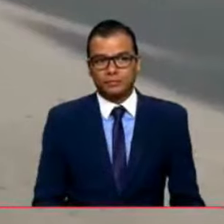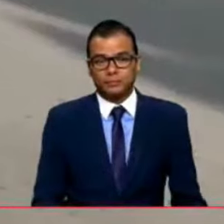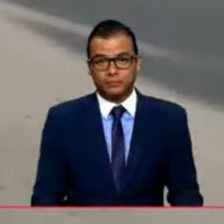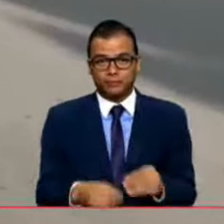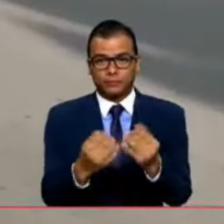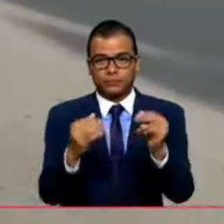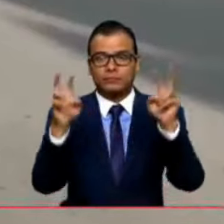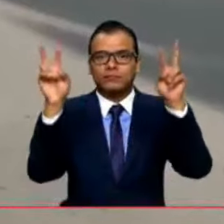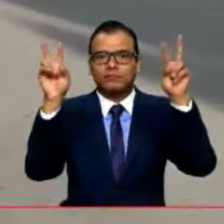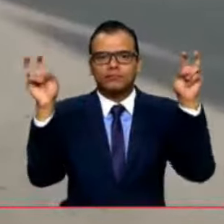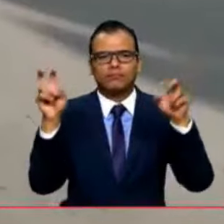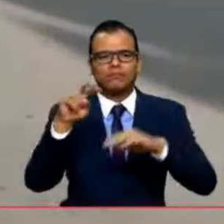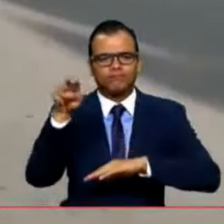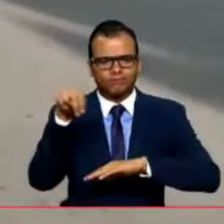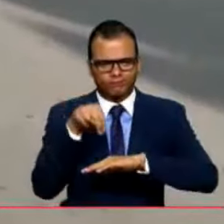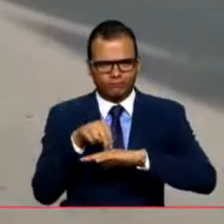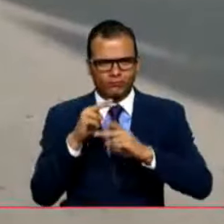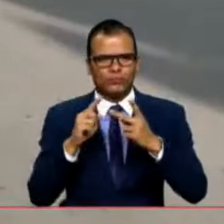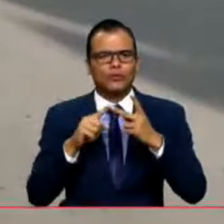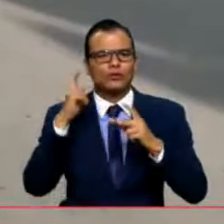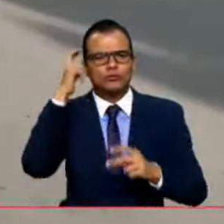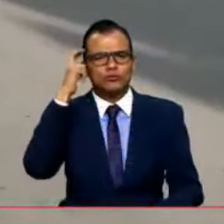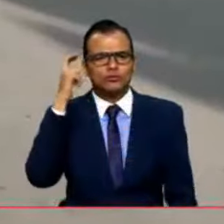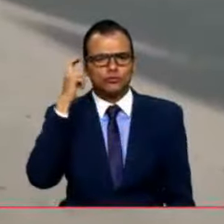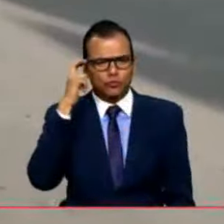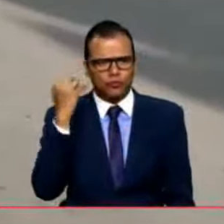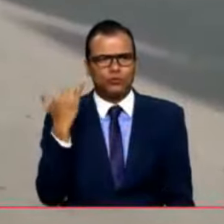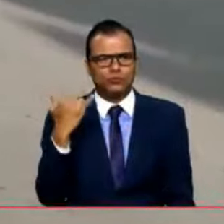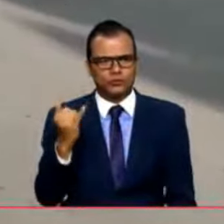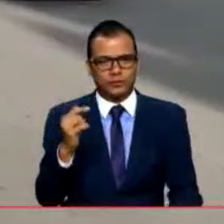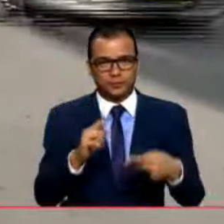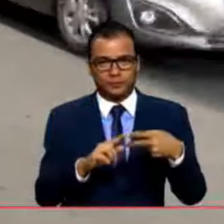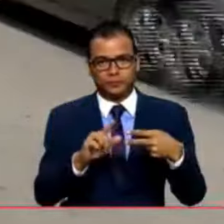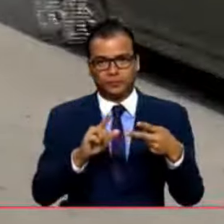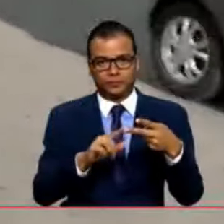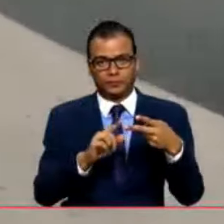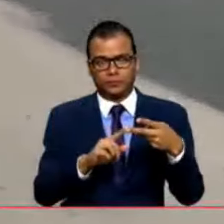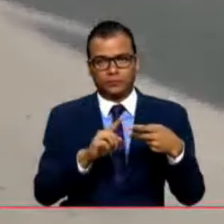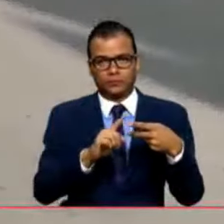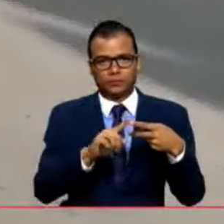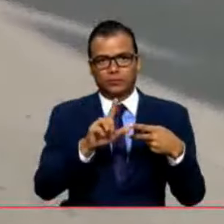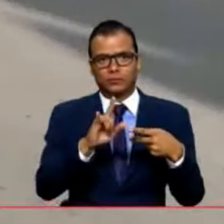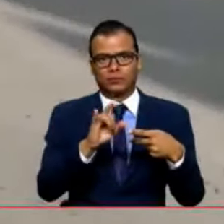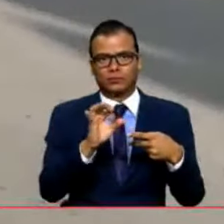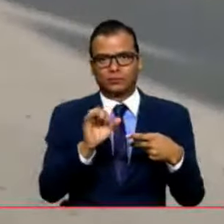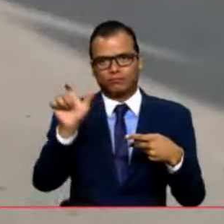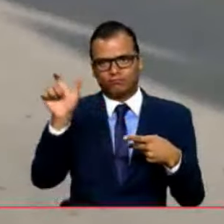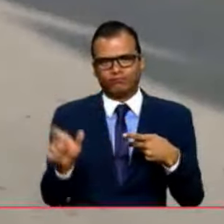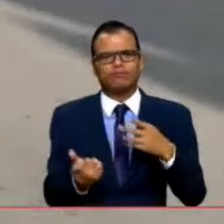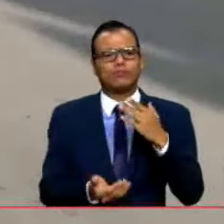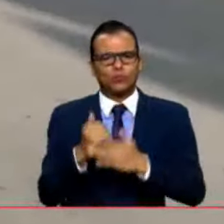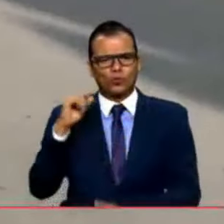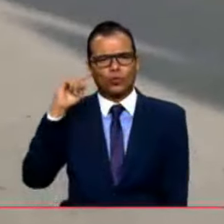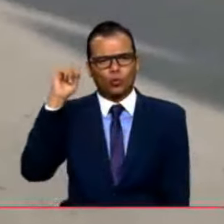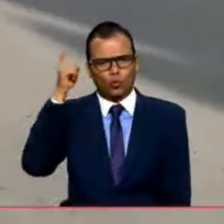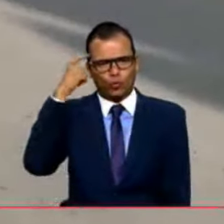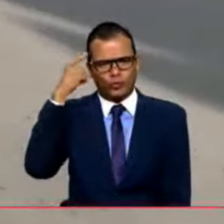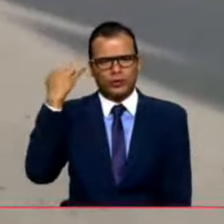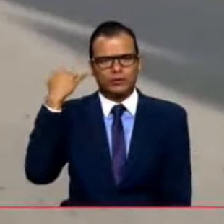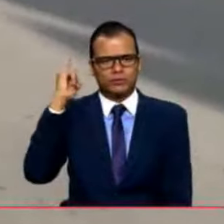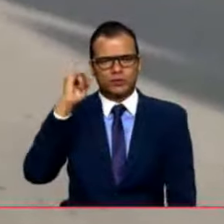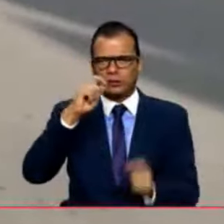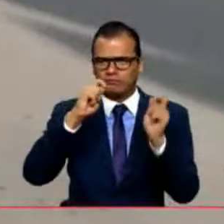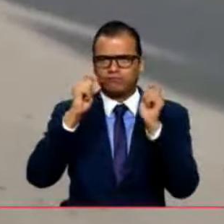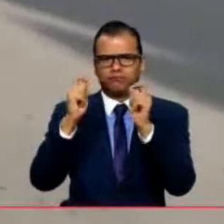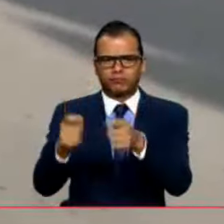Hablemos también de Nariño y Chocó, porque Luis Alfonso Escobar se posesionó como nuevo gobernador del